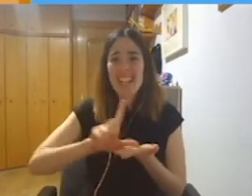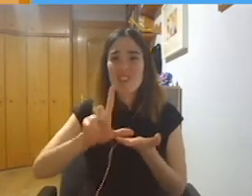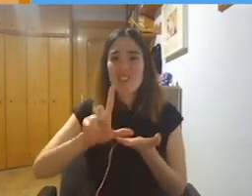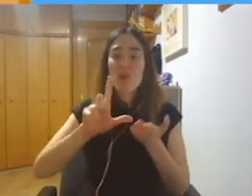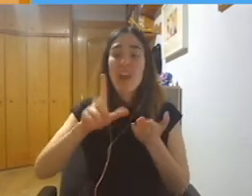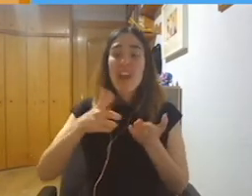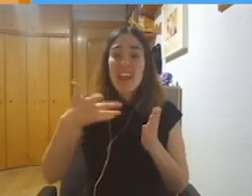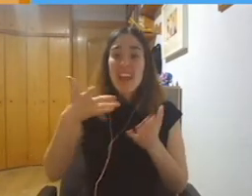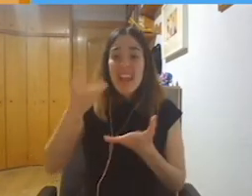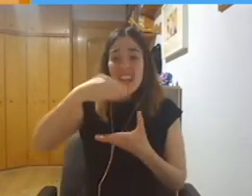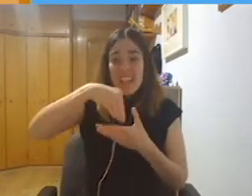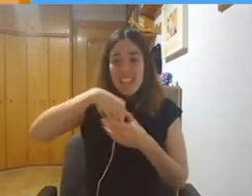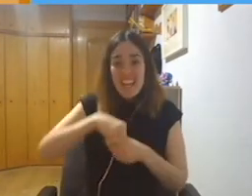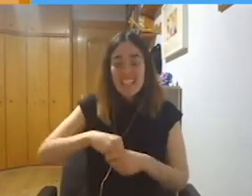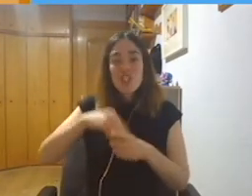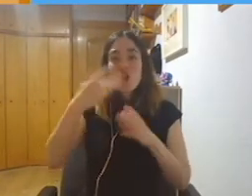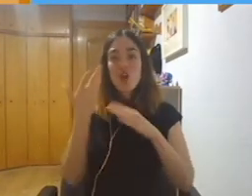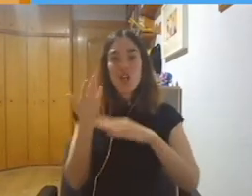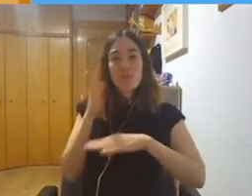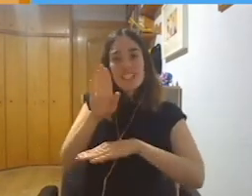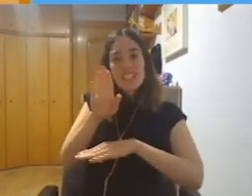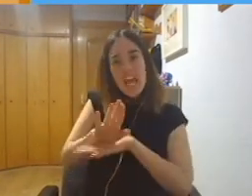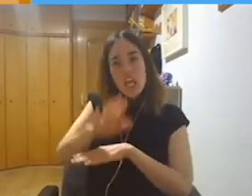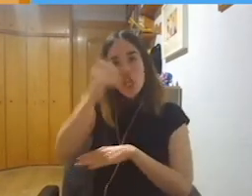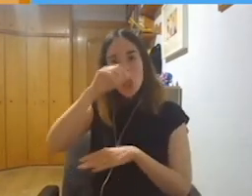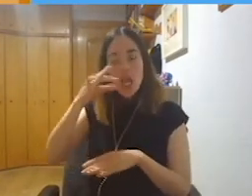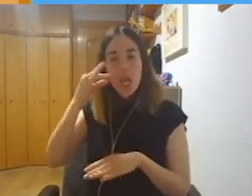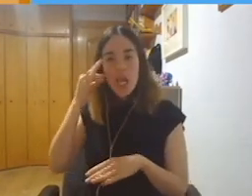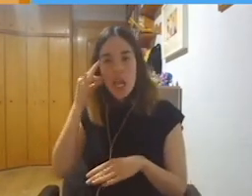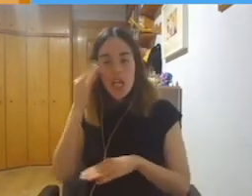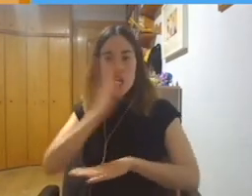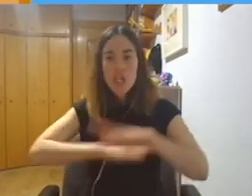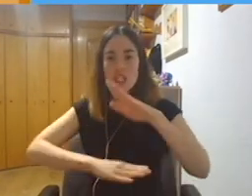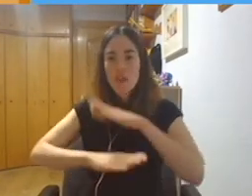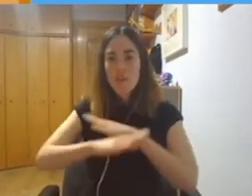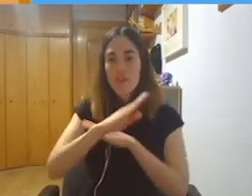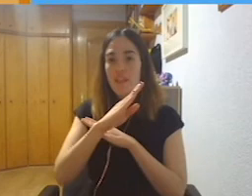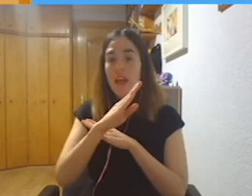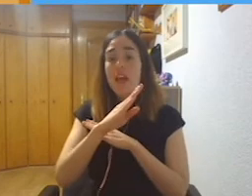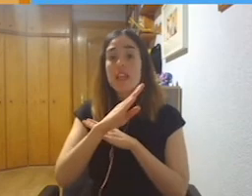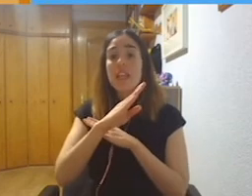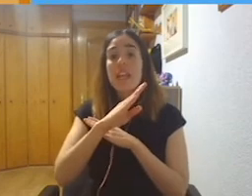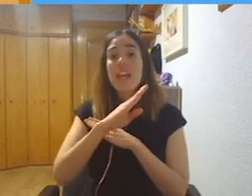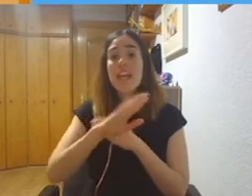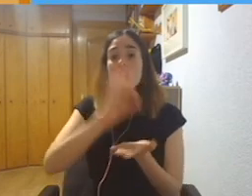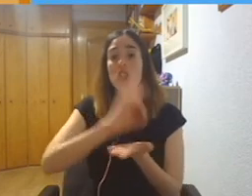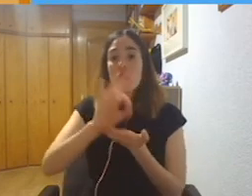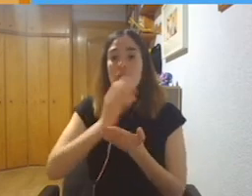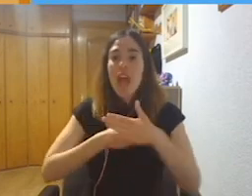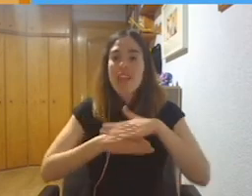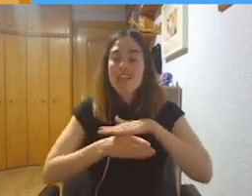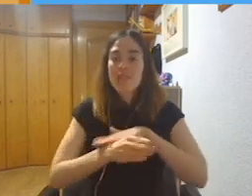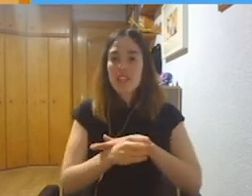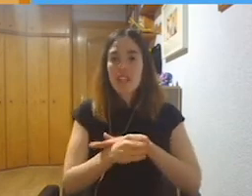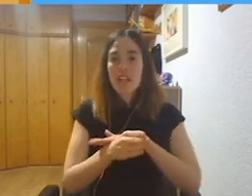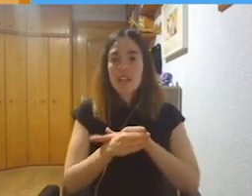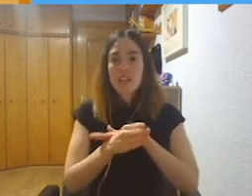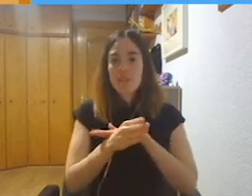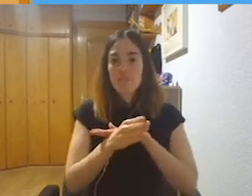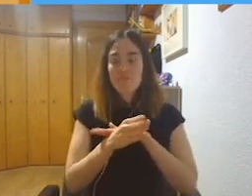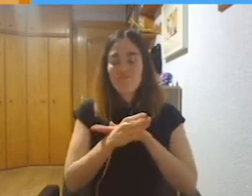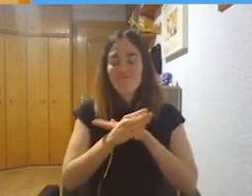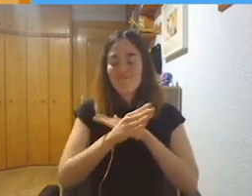la representación de género, la representación de la discapacidad y los servicios de accesibilidad